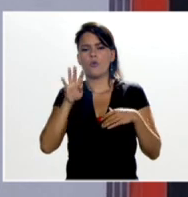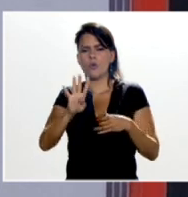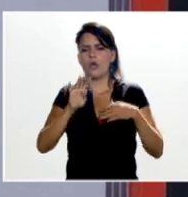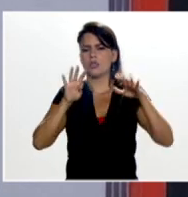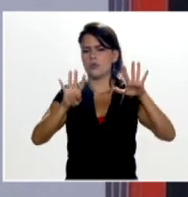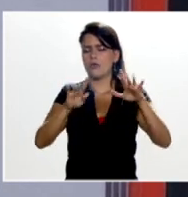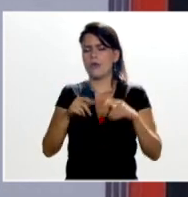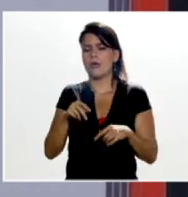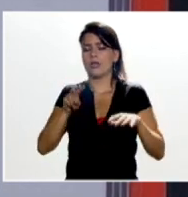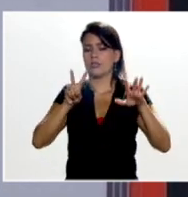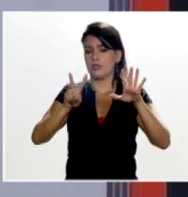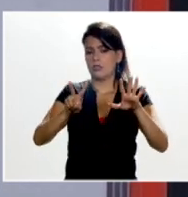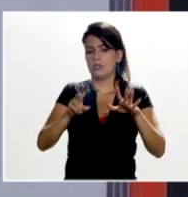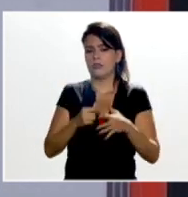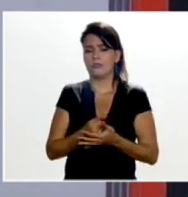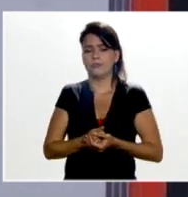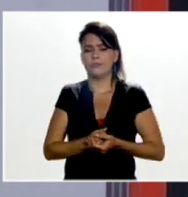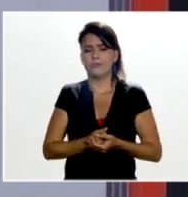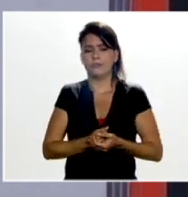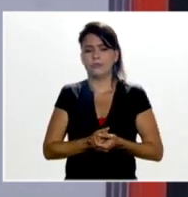7,